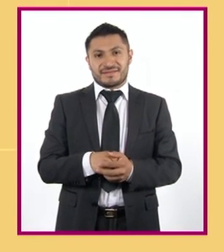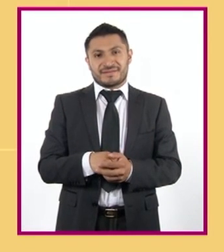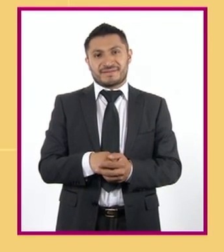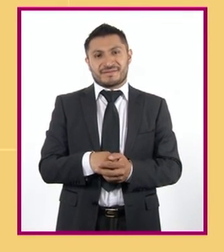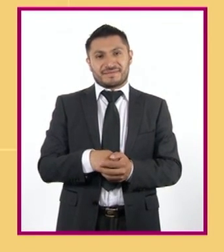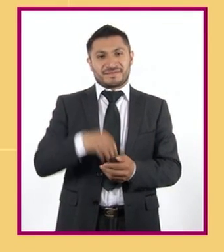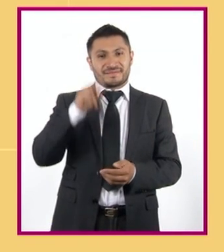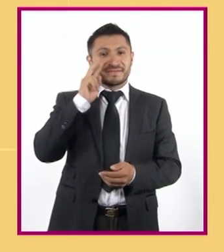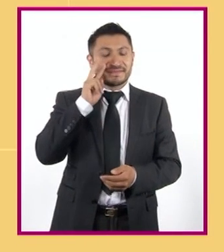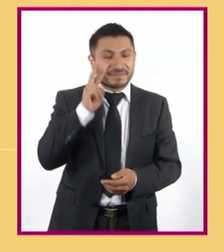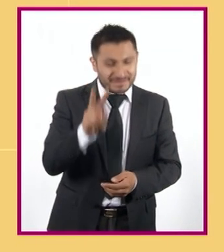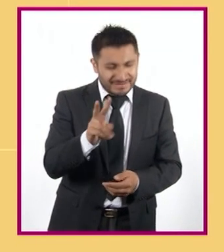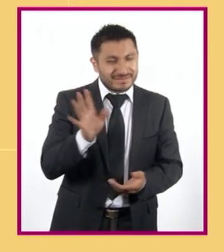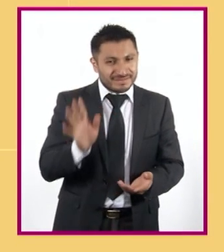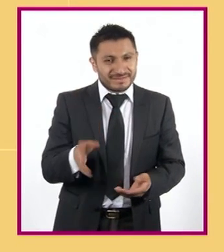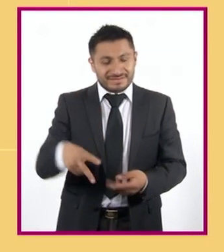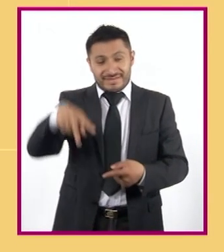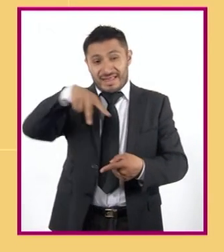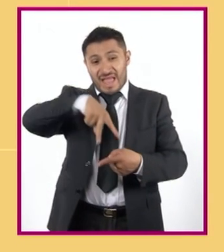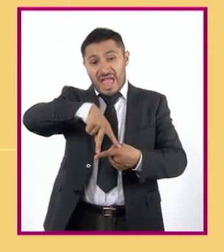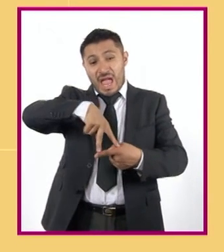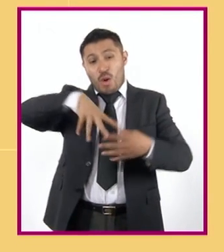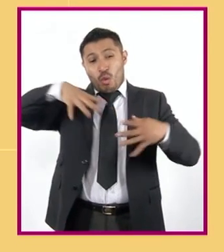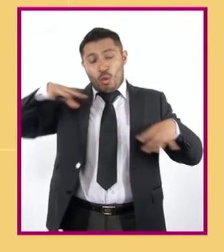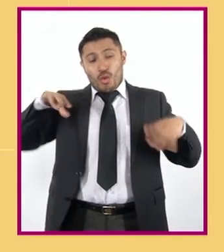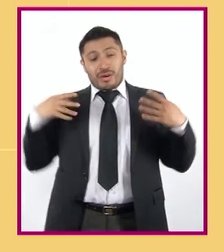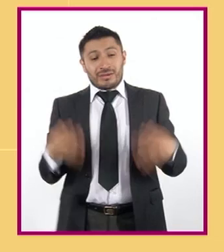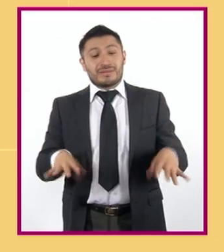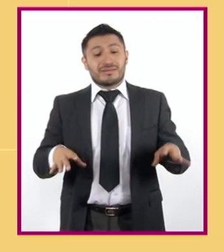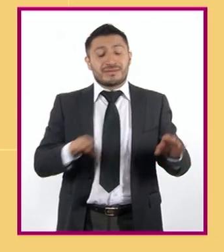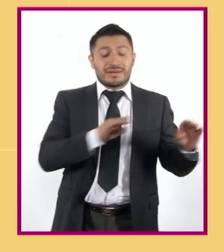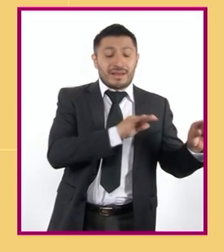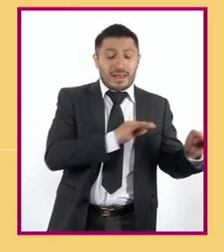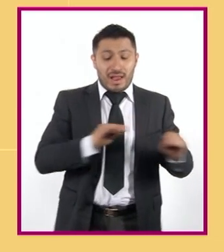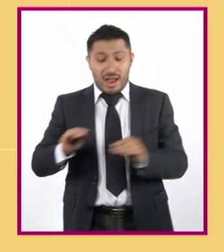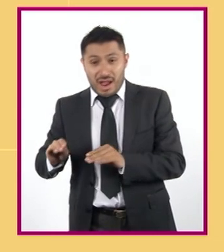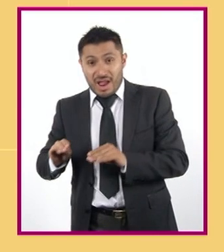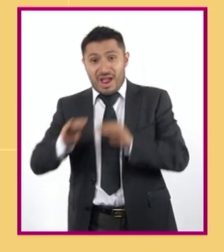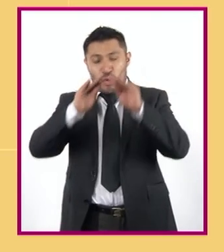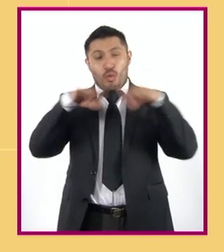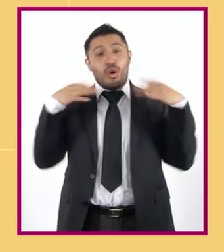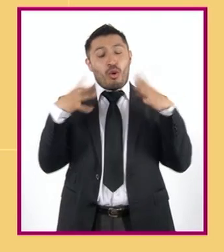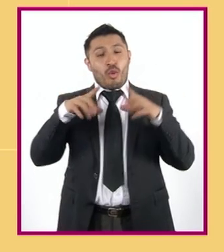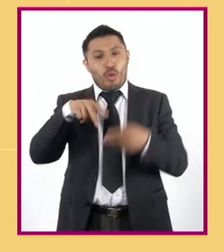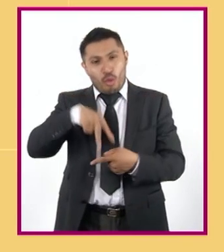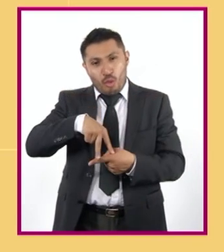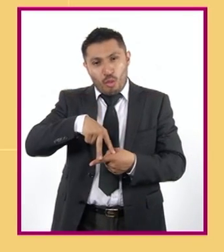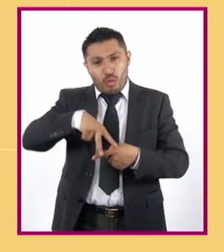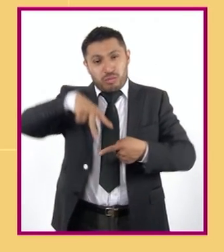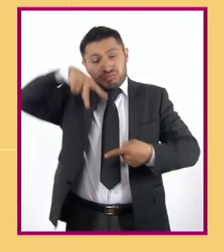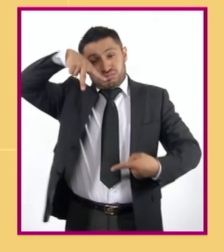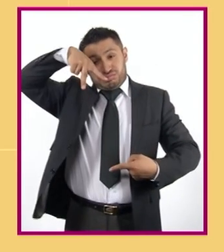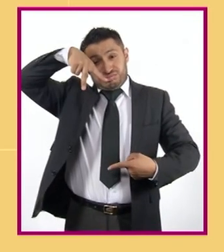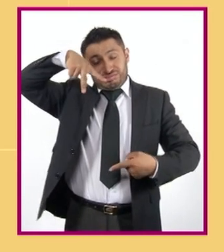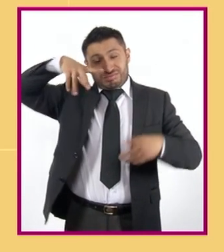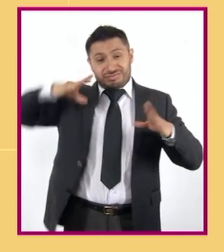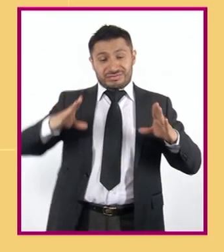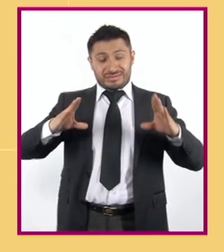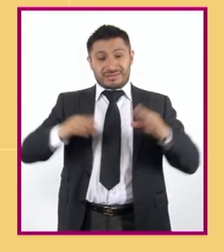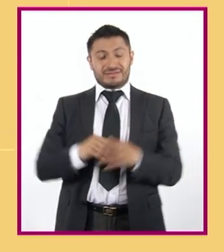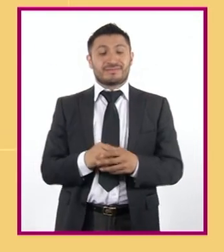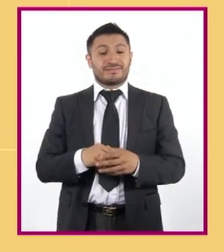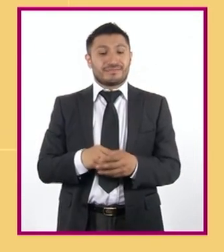Como pueden darse cuenta, el triángulo mayor se forma con la traslación de figuras. Cada triángulo que fue